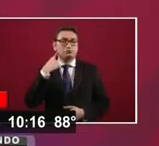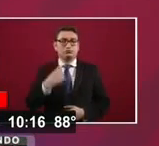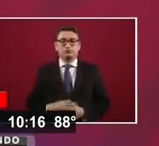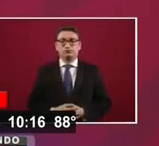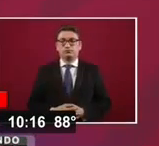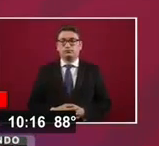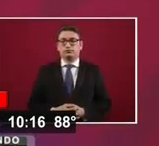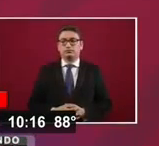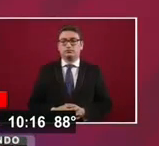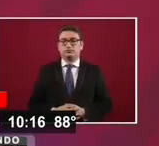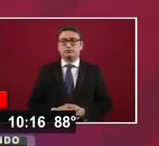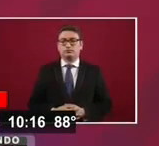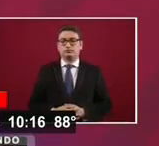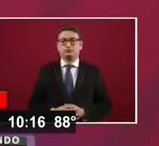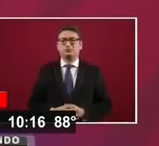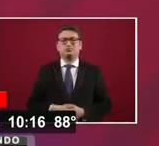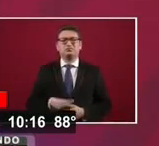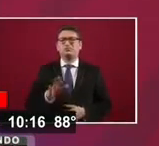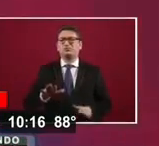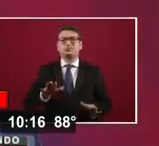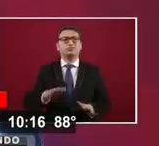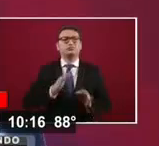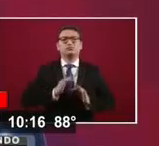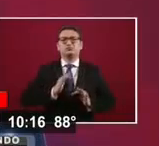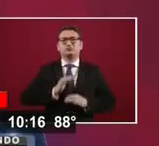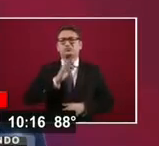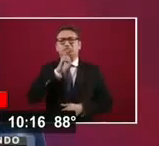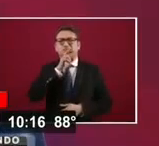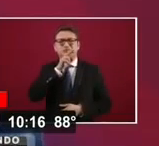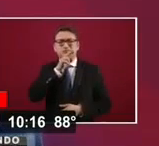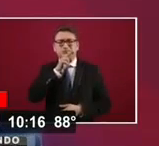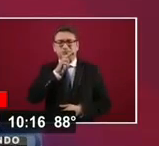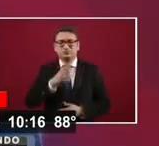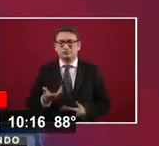Pues que no se preocupen.